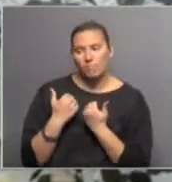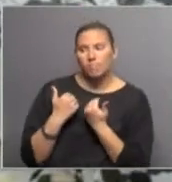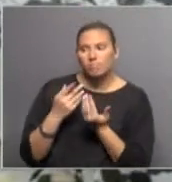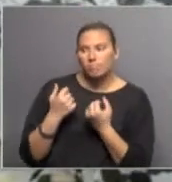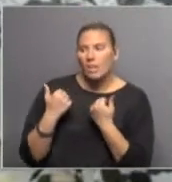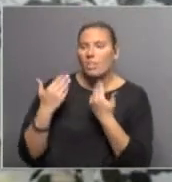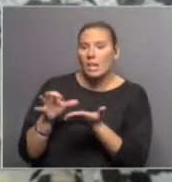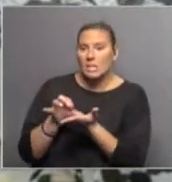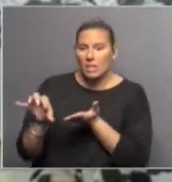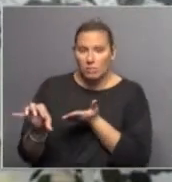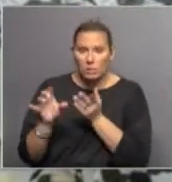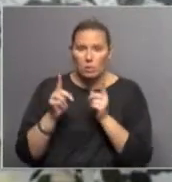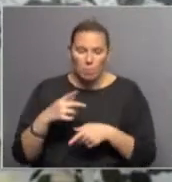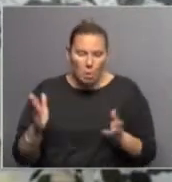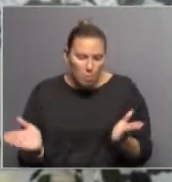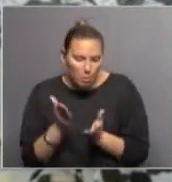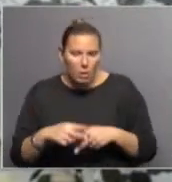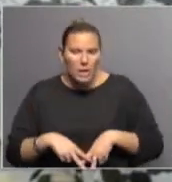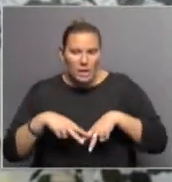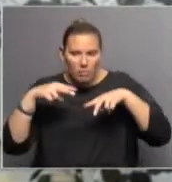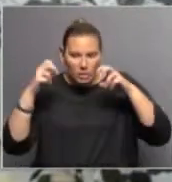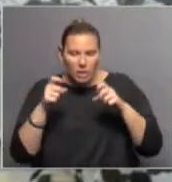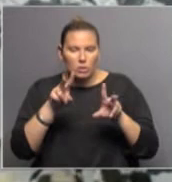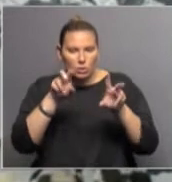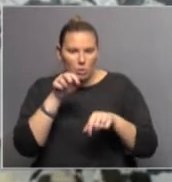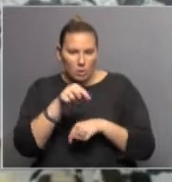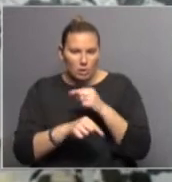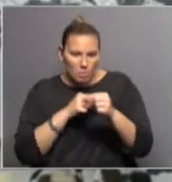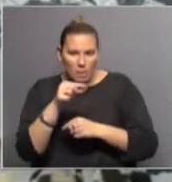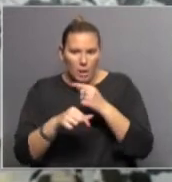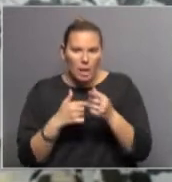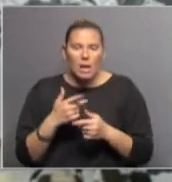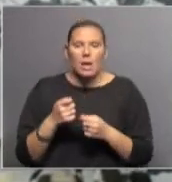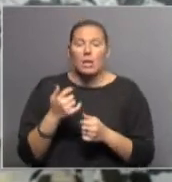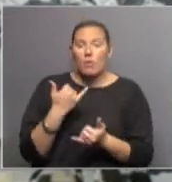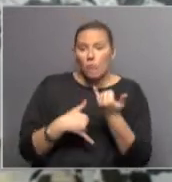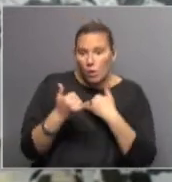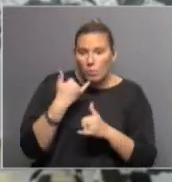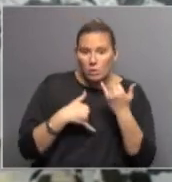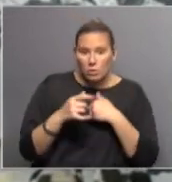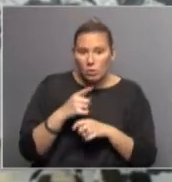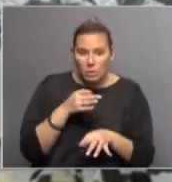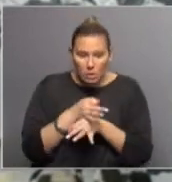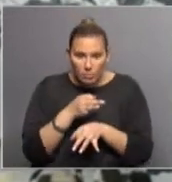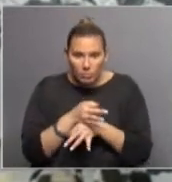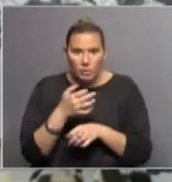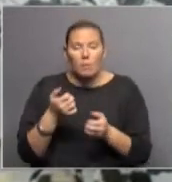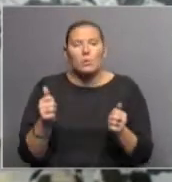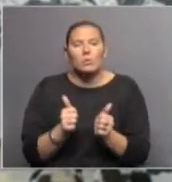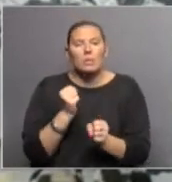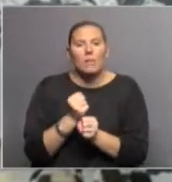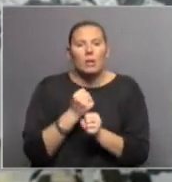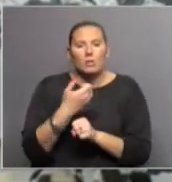de, por supuesto, promover todo lo que es la investigación y la innovación en este tema y generando capacidades y formación que estamos trabajando con la ANI y con